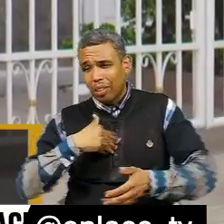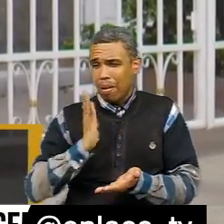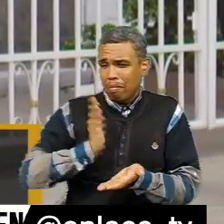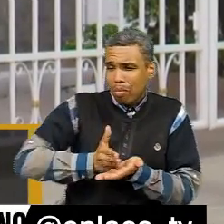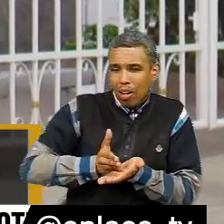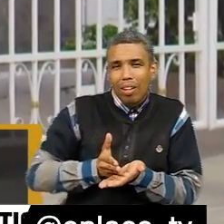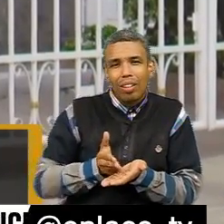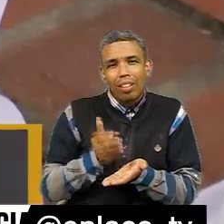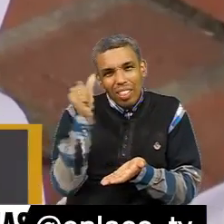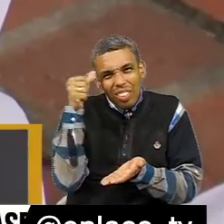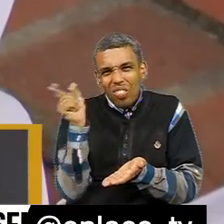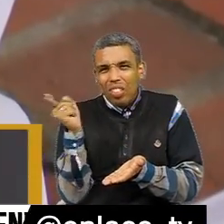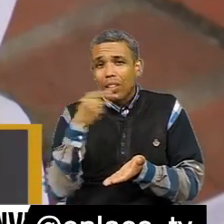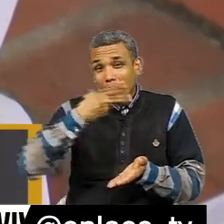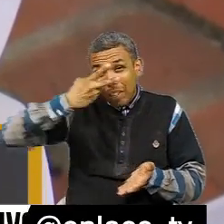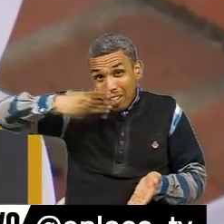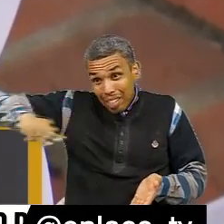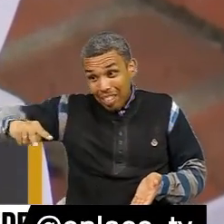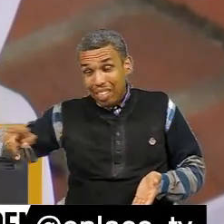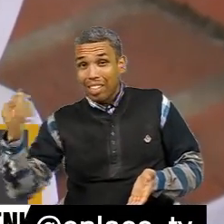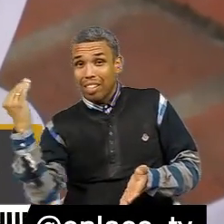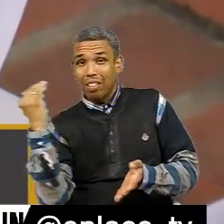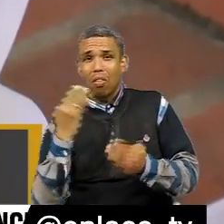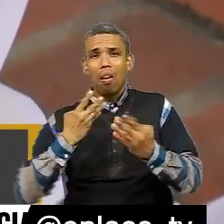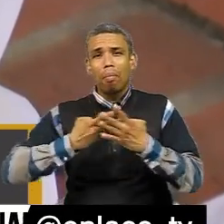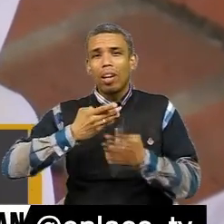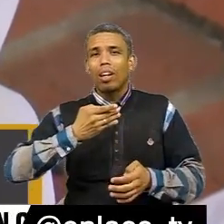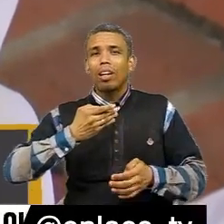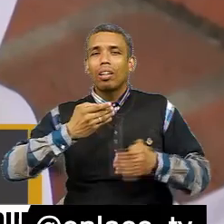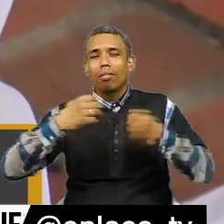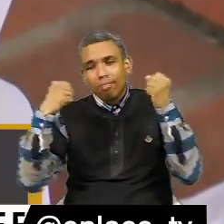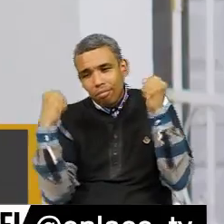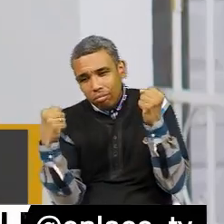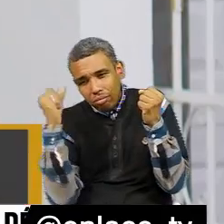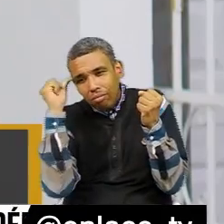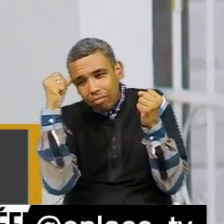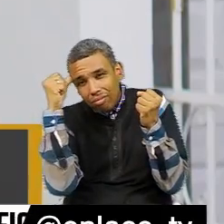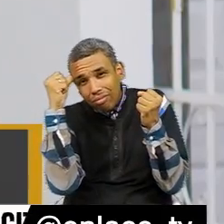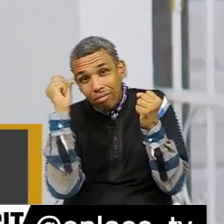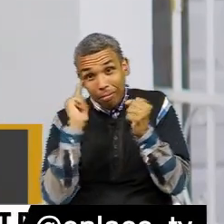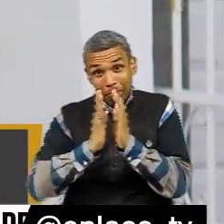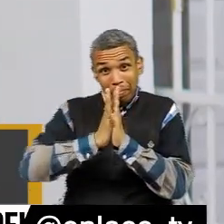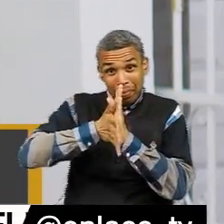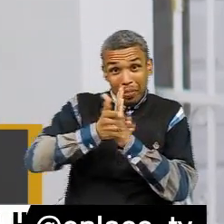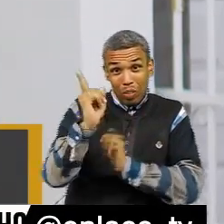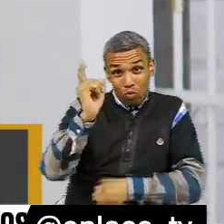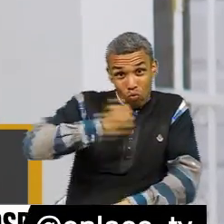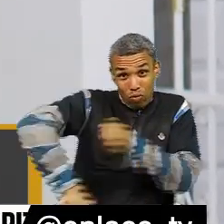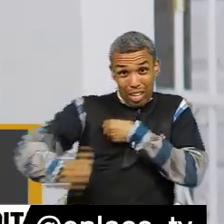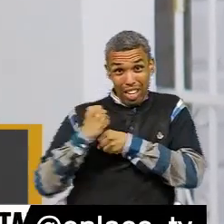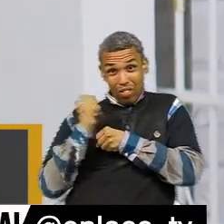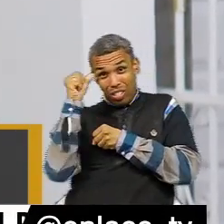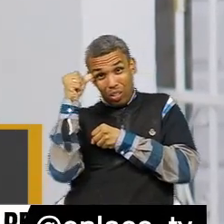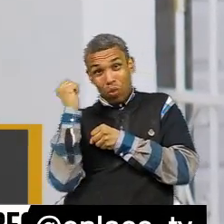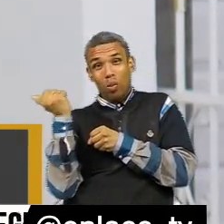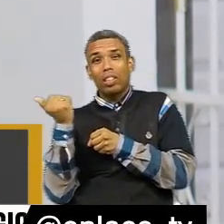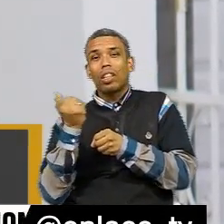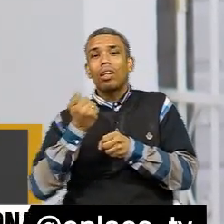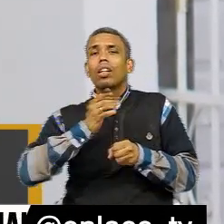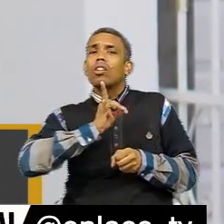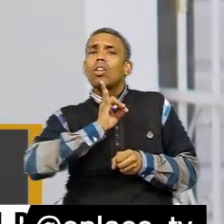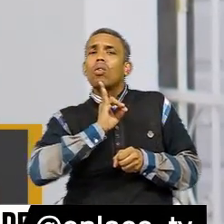Mayda Luz fue motor para que su primer libro fuera publicado. ¿Ustedes recuerdan Hace un año mi hijo estaba recluido en una prisión federal en